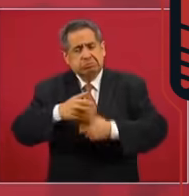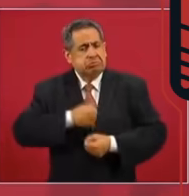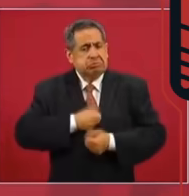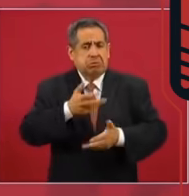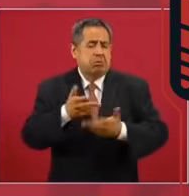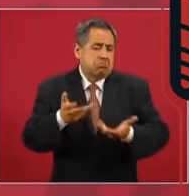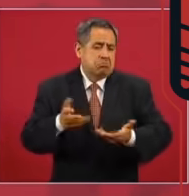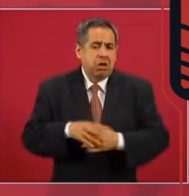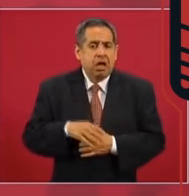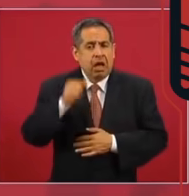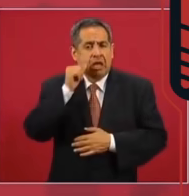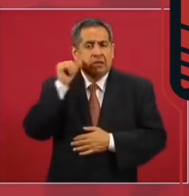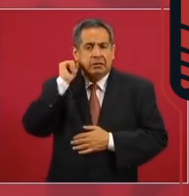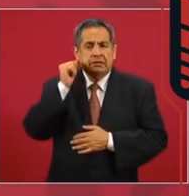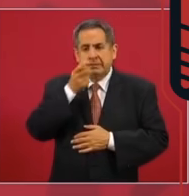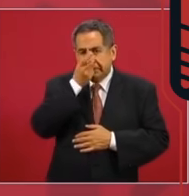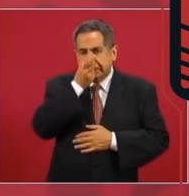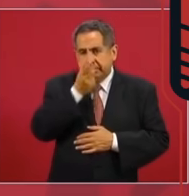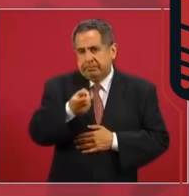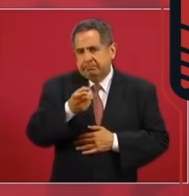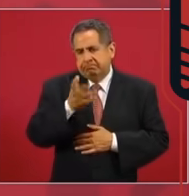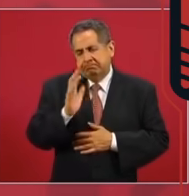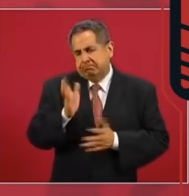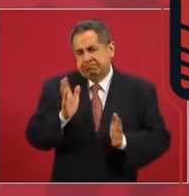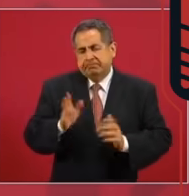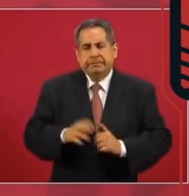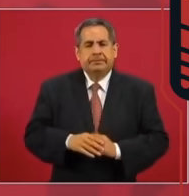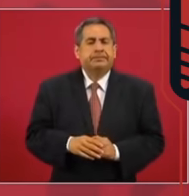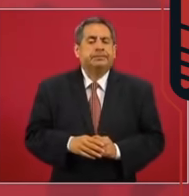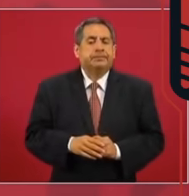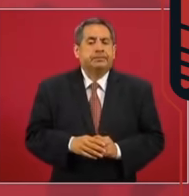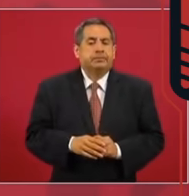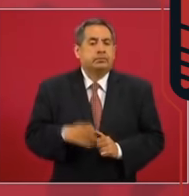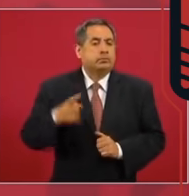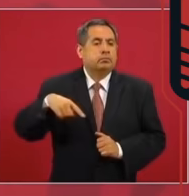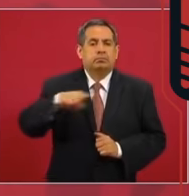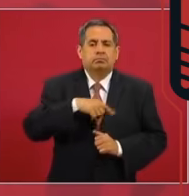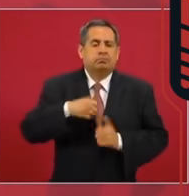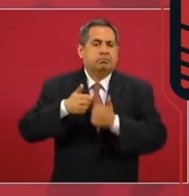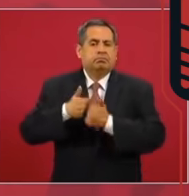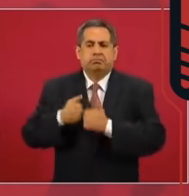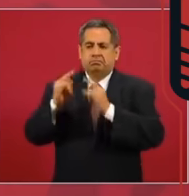expresé ayer, están acampados,